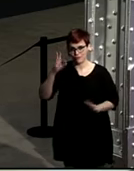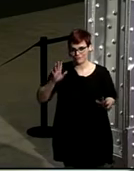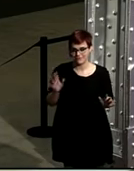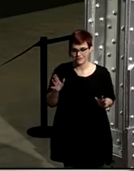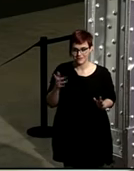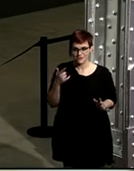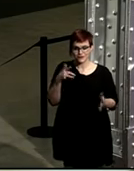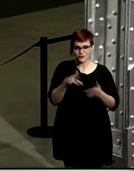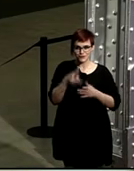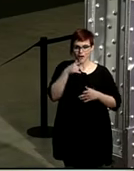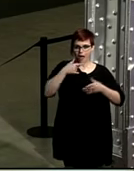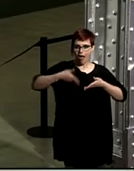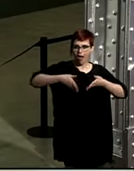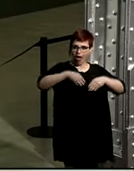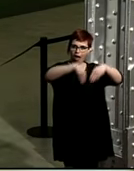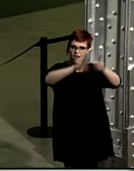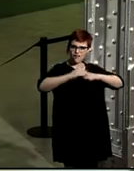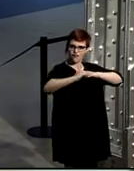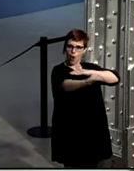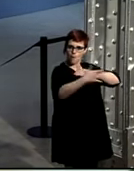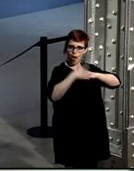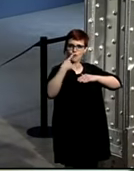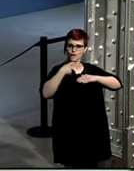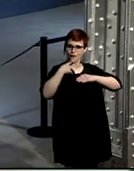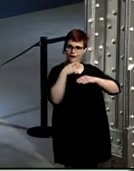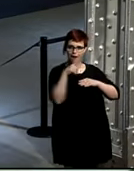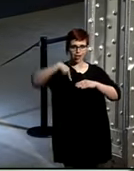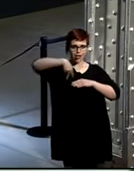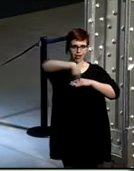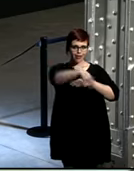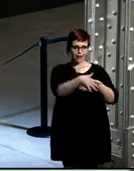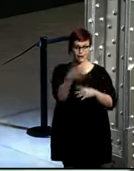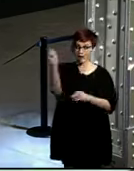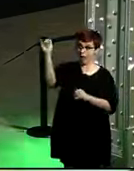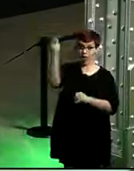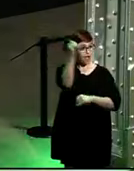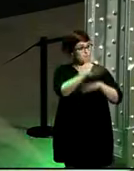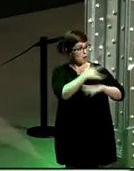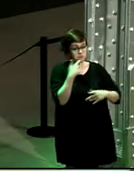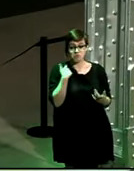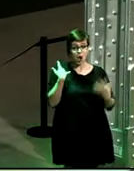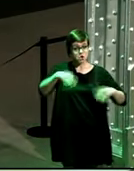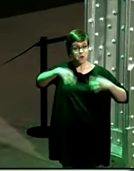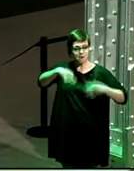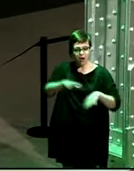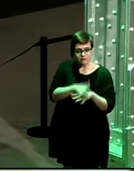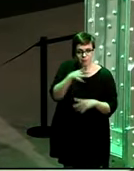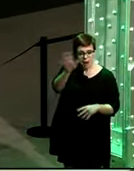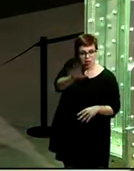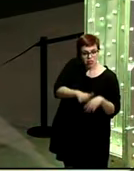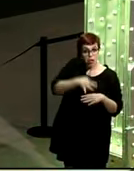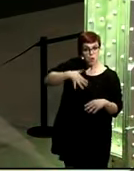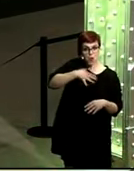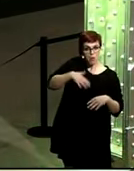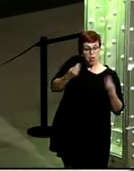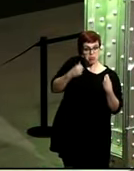una alfombra roja. Sí, Y, se puso y guapísima. saludando a todos los periodistas como si estuviera yo desde toda la vida. No, como sí, claro, es que parecía que llevaba toda